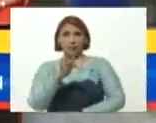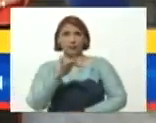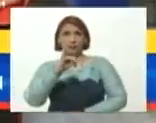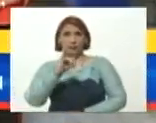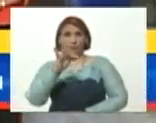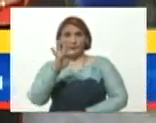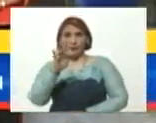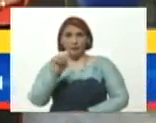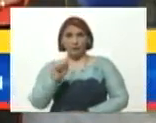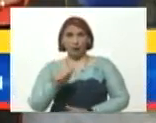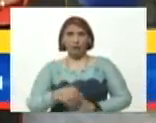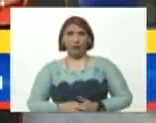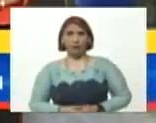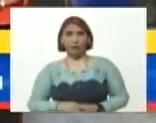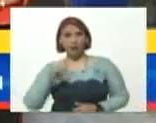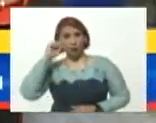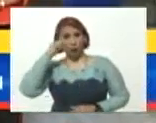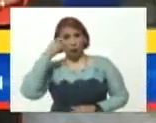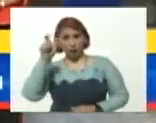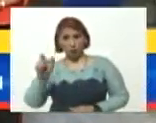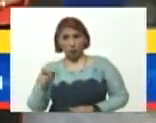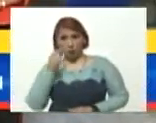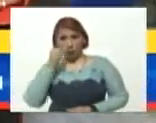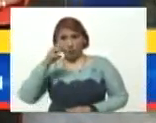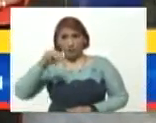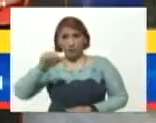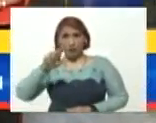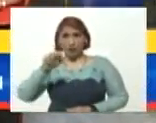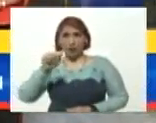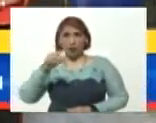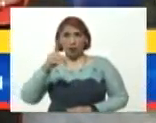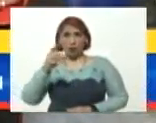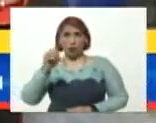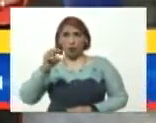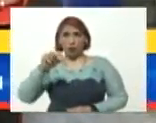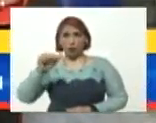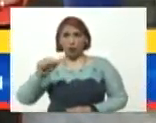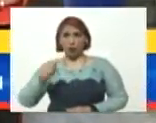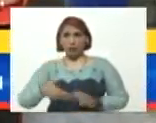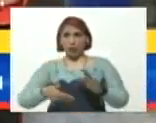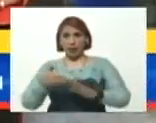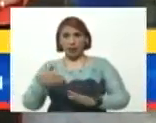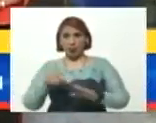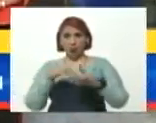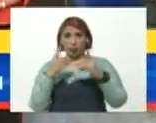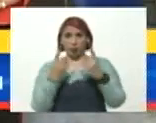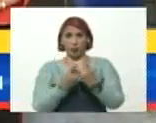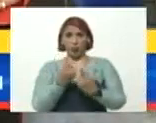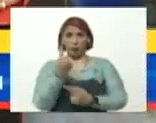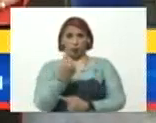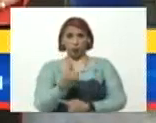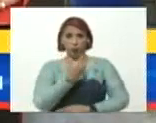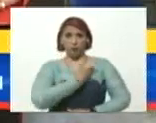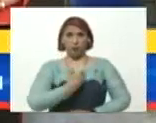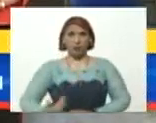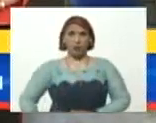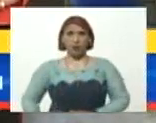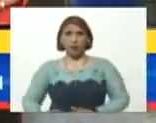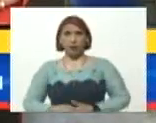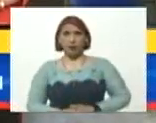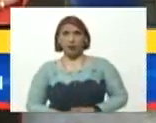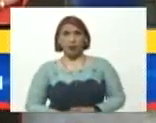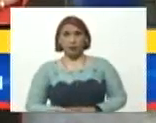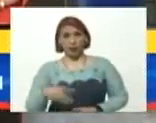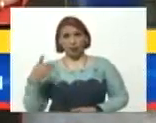FIFA, recordando a nuestro gran Diego Armando Maradona. Cuando salimos del despacho 1 del presidente, a la